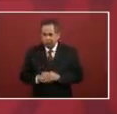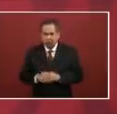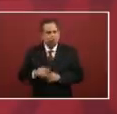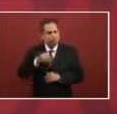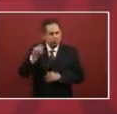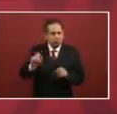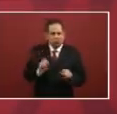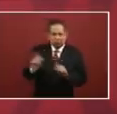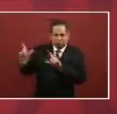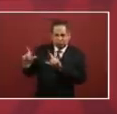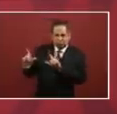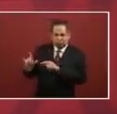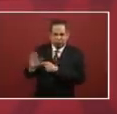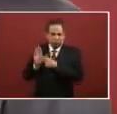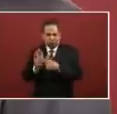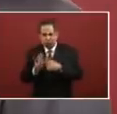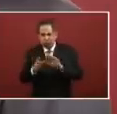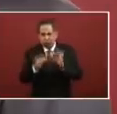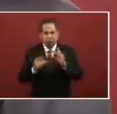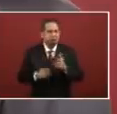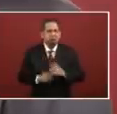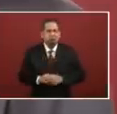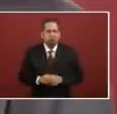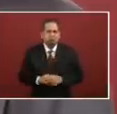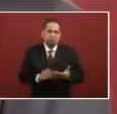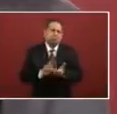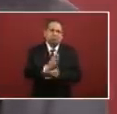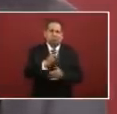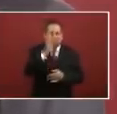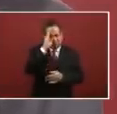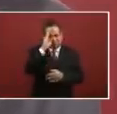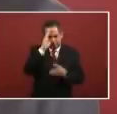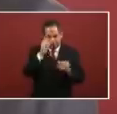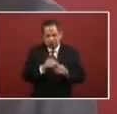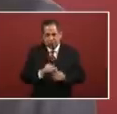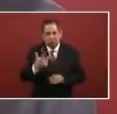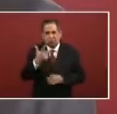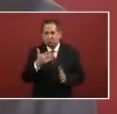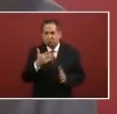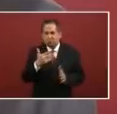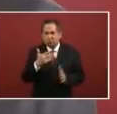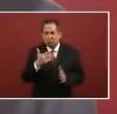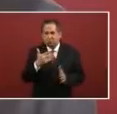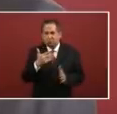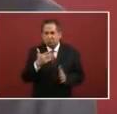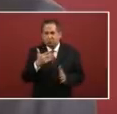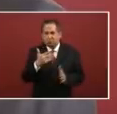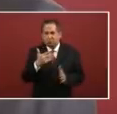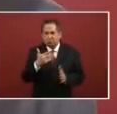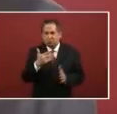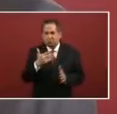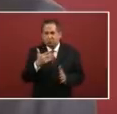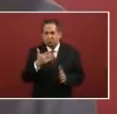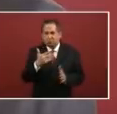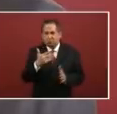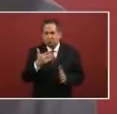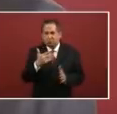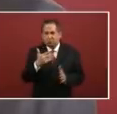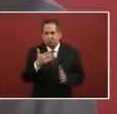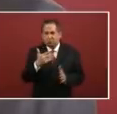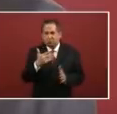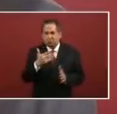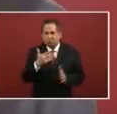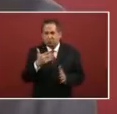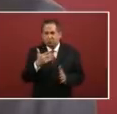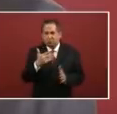toda la información pero se pasan de los 8 se pasan de los 8000 millones